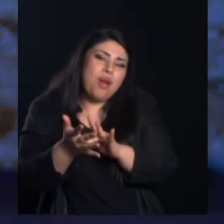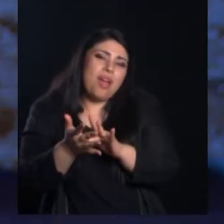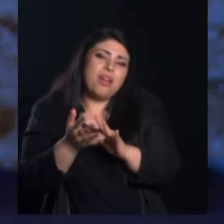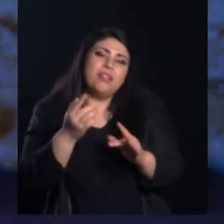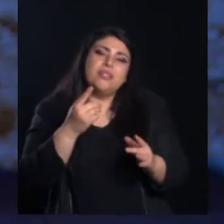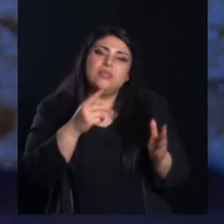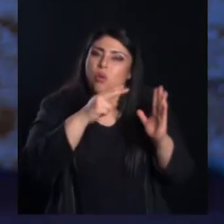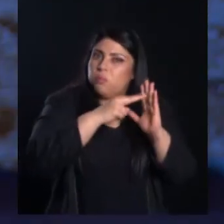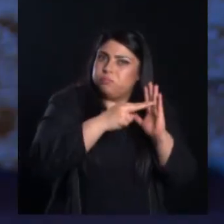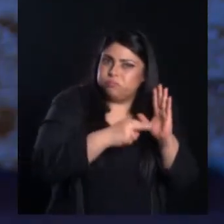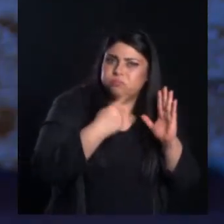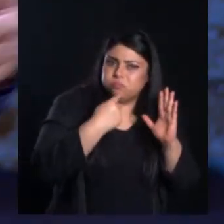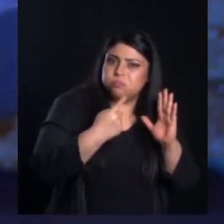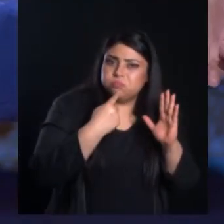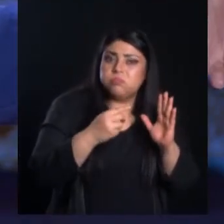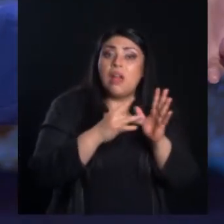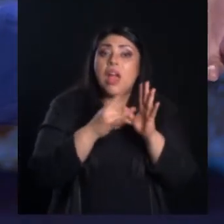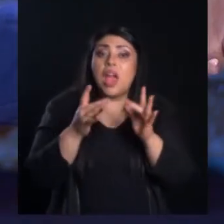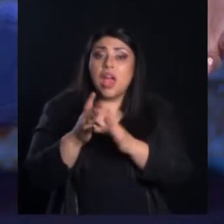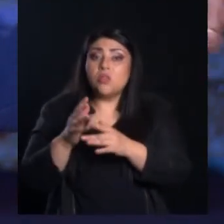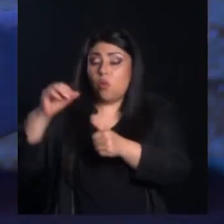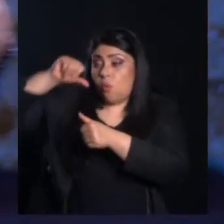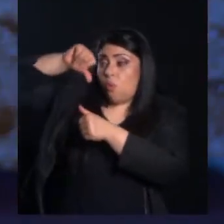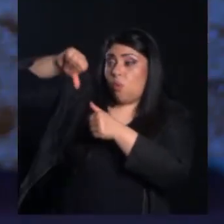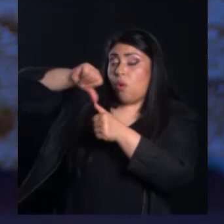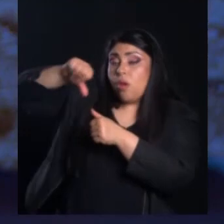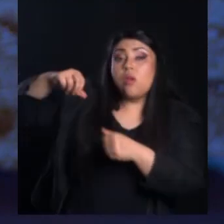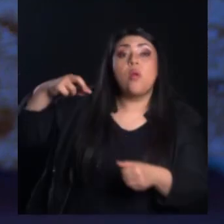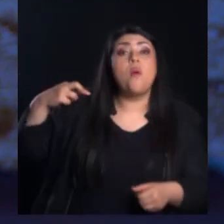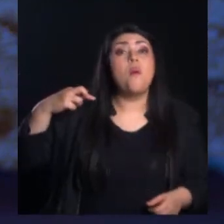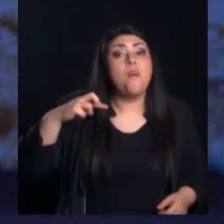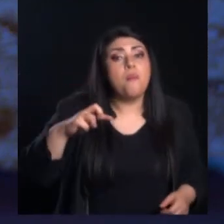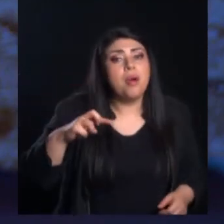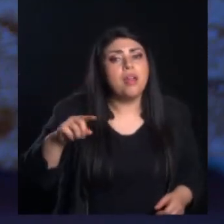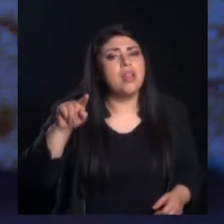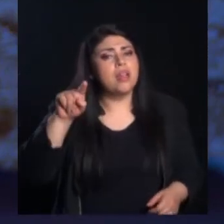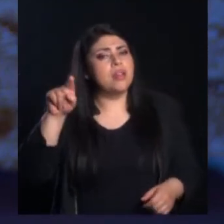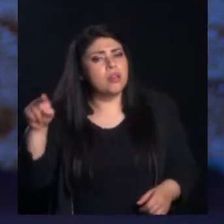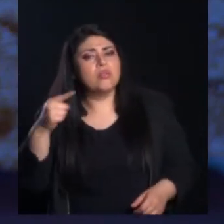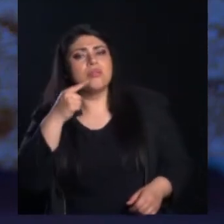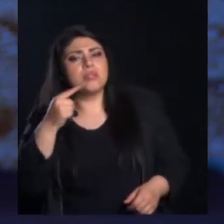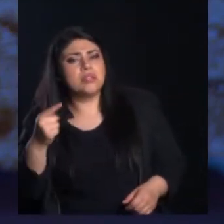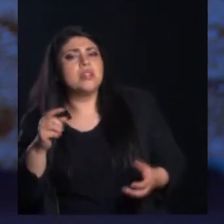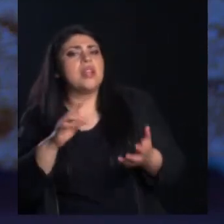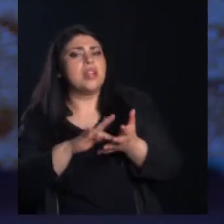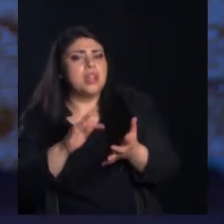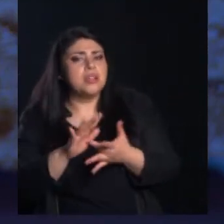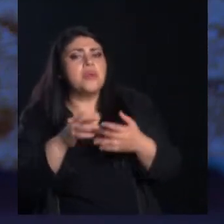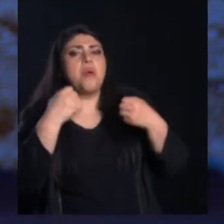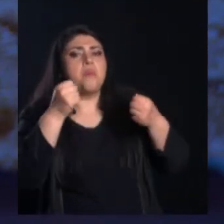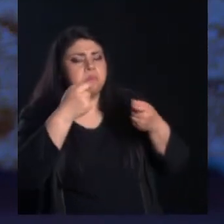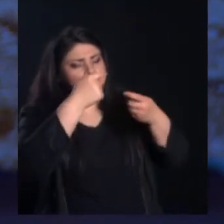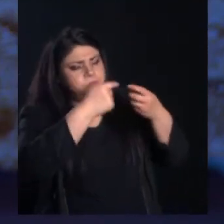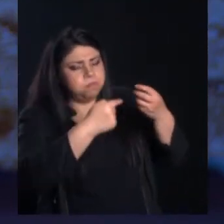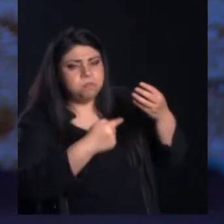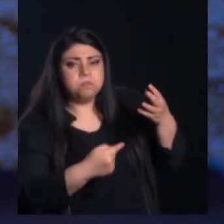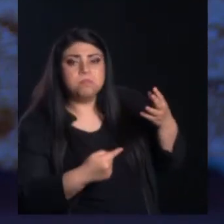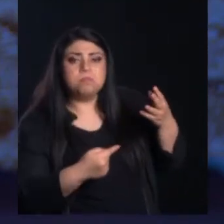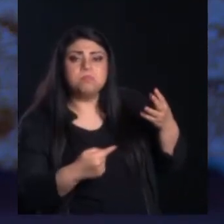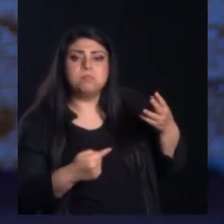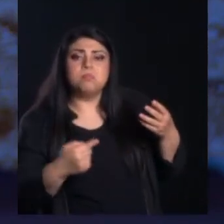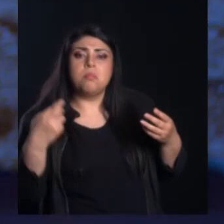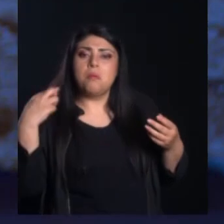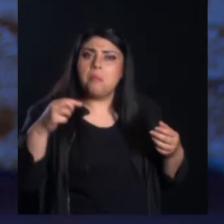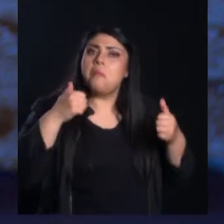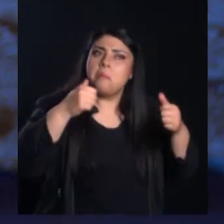saca fungido para exacto y creo que todo lo que acabas de mencionar que jesús hacía como lo veíamos para